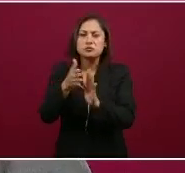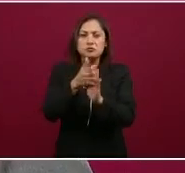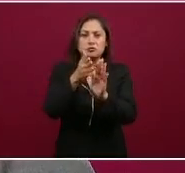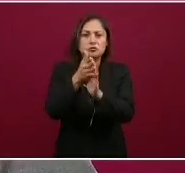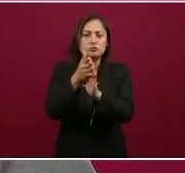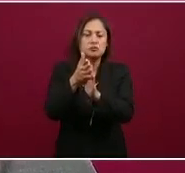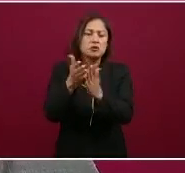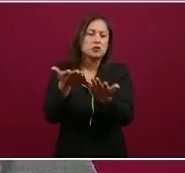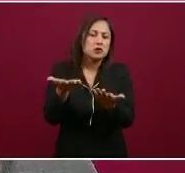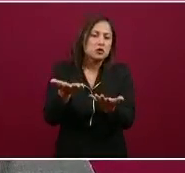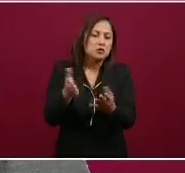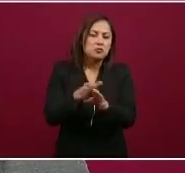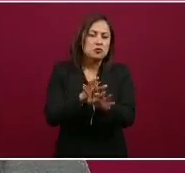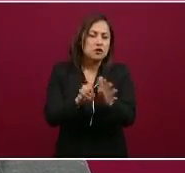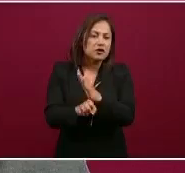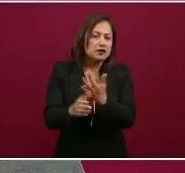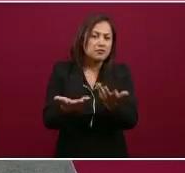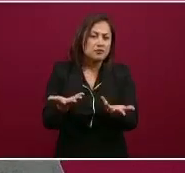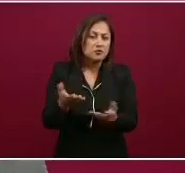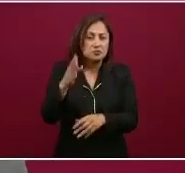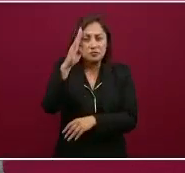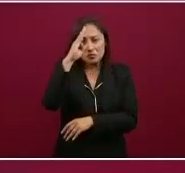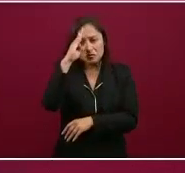una obra